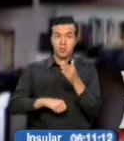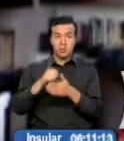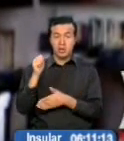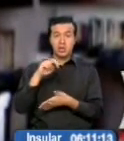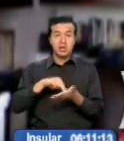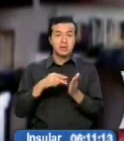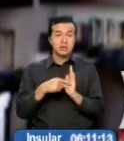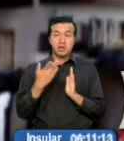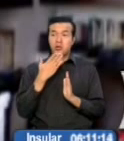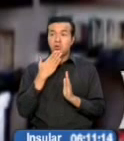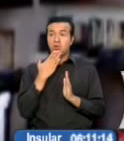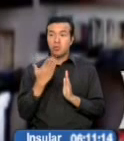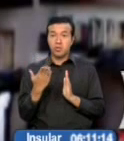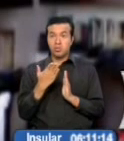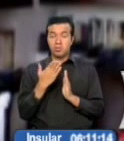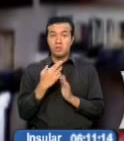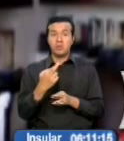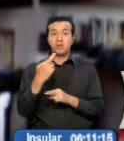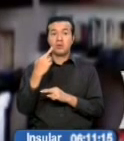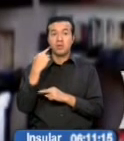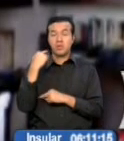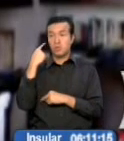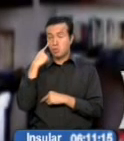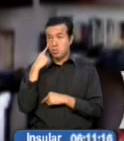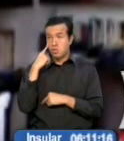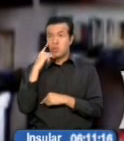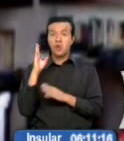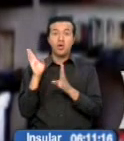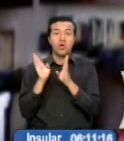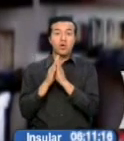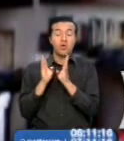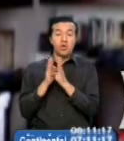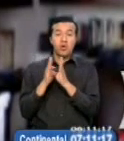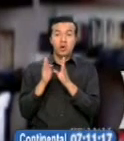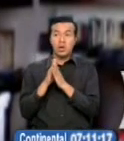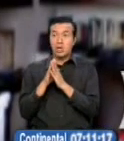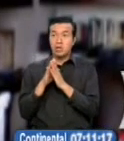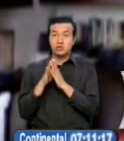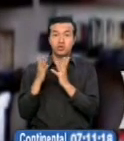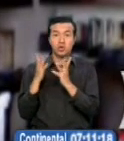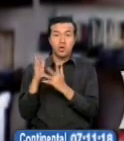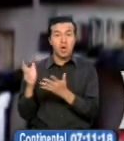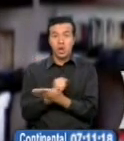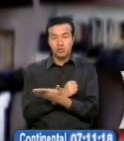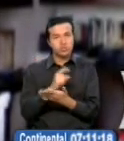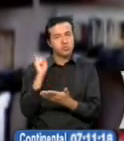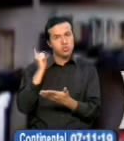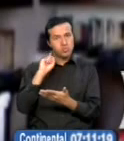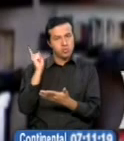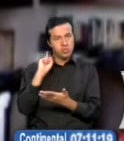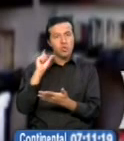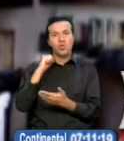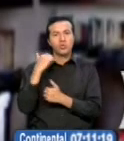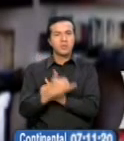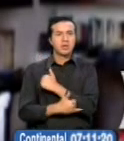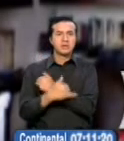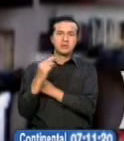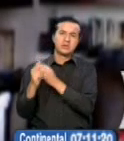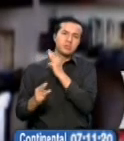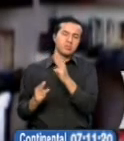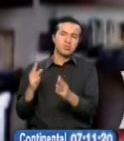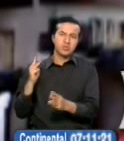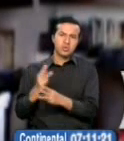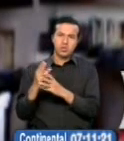trata de quitarle facultades al Congreso, sino de expedir una legislación rápida, como existe en otros países del mundo,